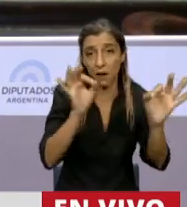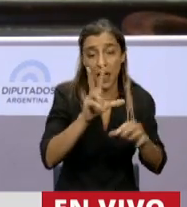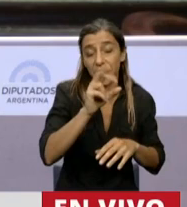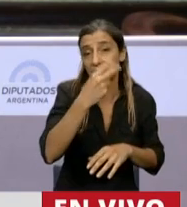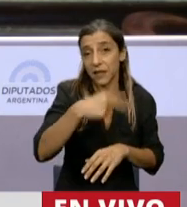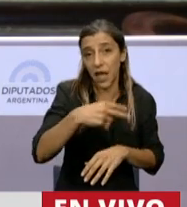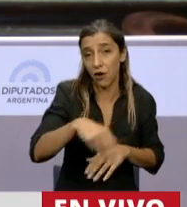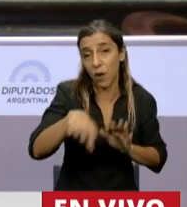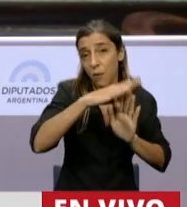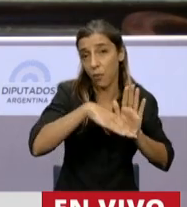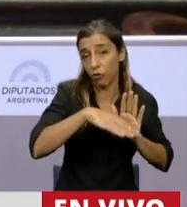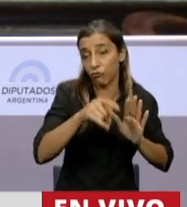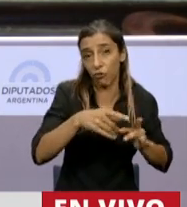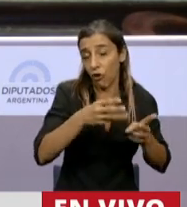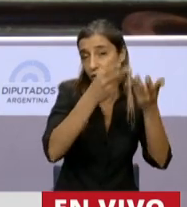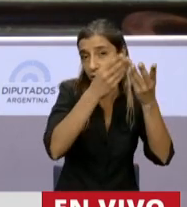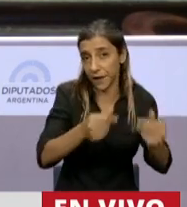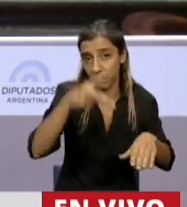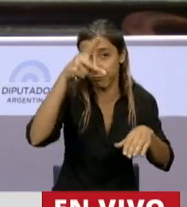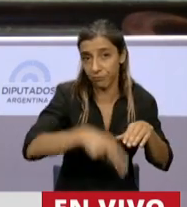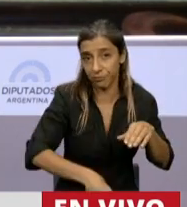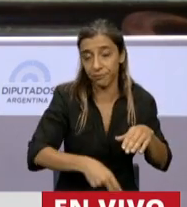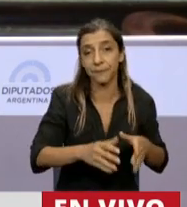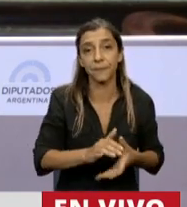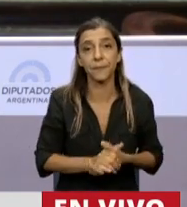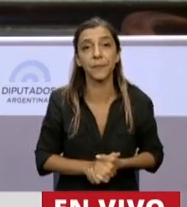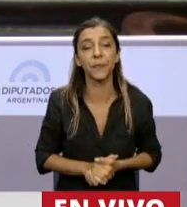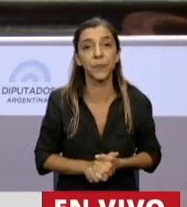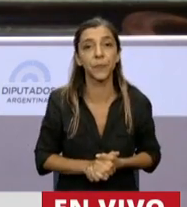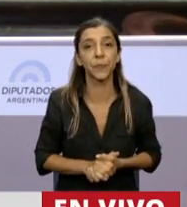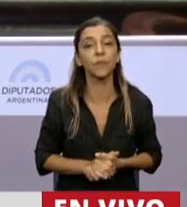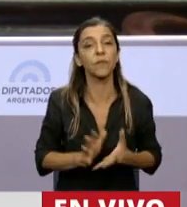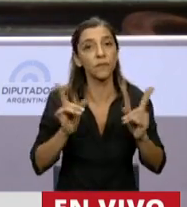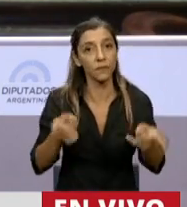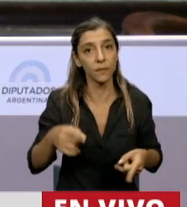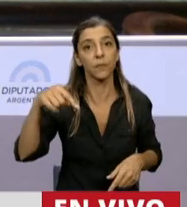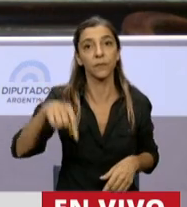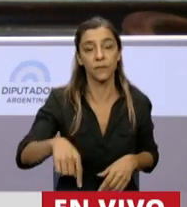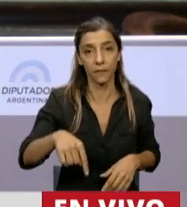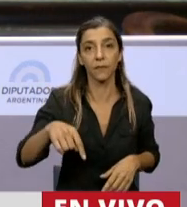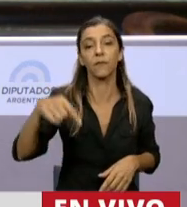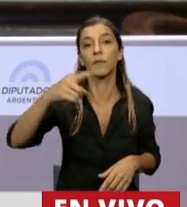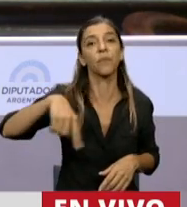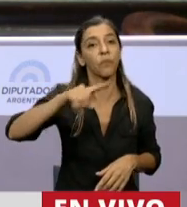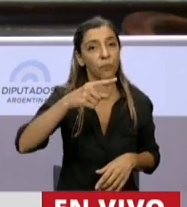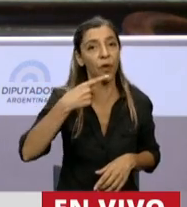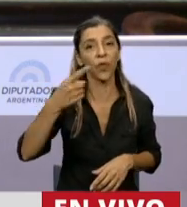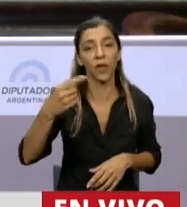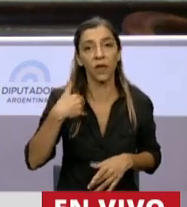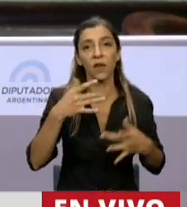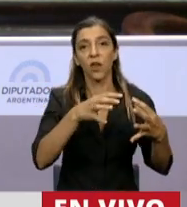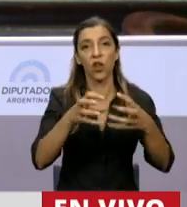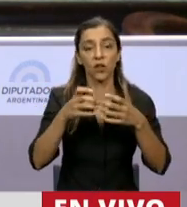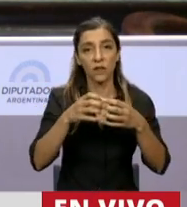el protocolo venció. Se dijo aquí también que las sesiones consolidan sus condiciones